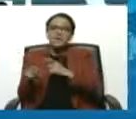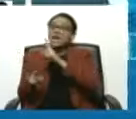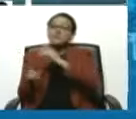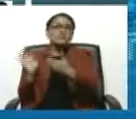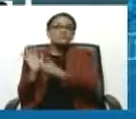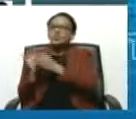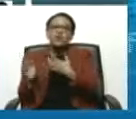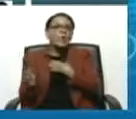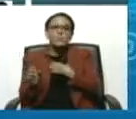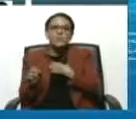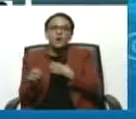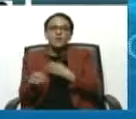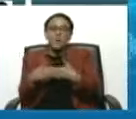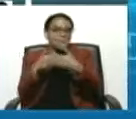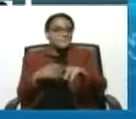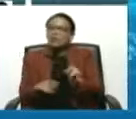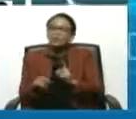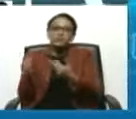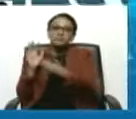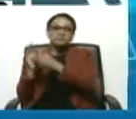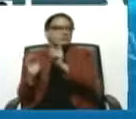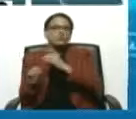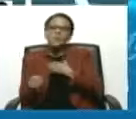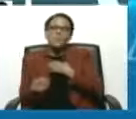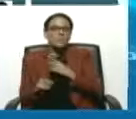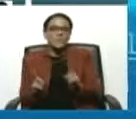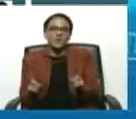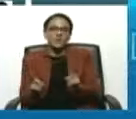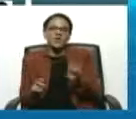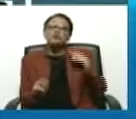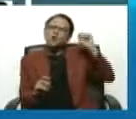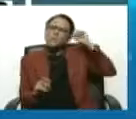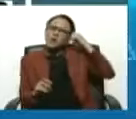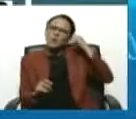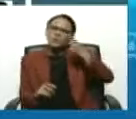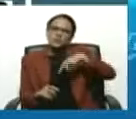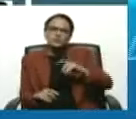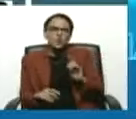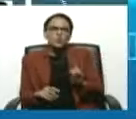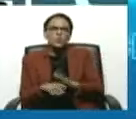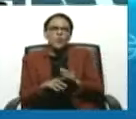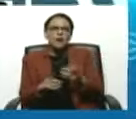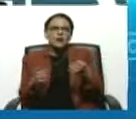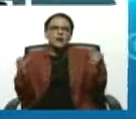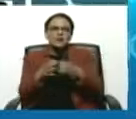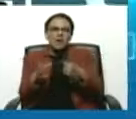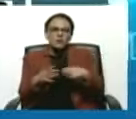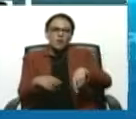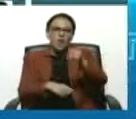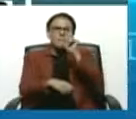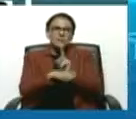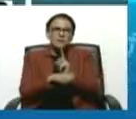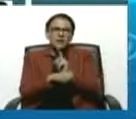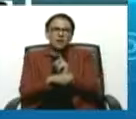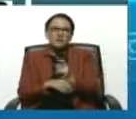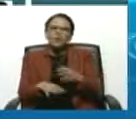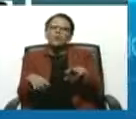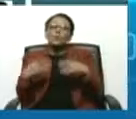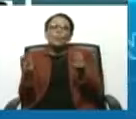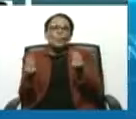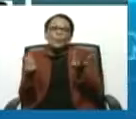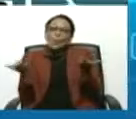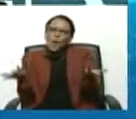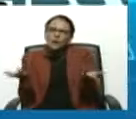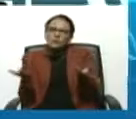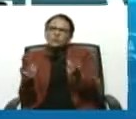podrán. Recuerdo, Delcy, los primeros seminarios que hicimos. Cuánta ayuda nos llegó